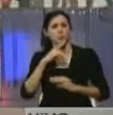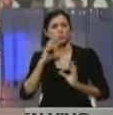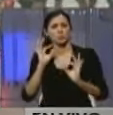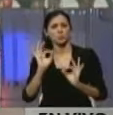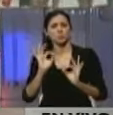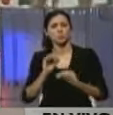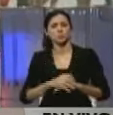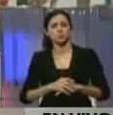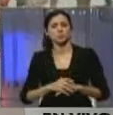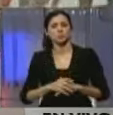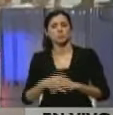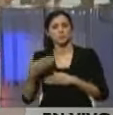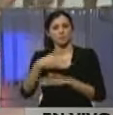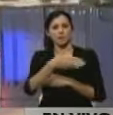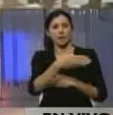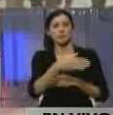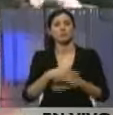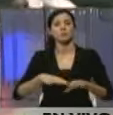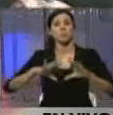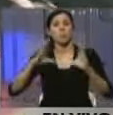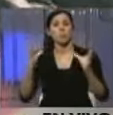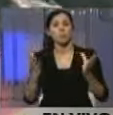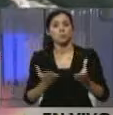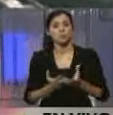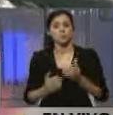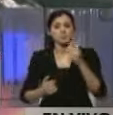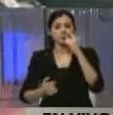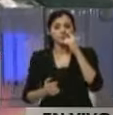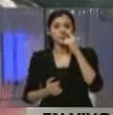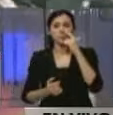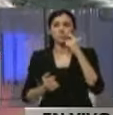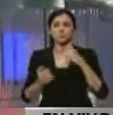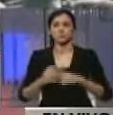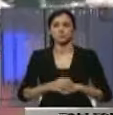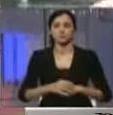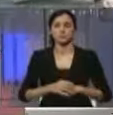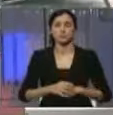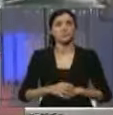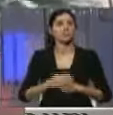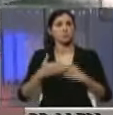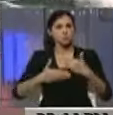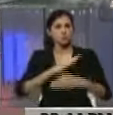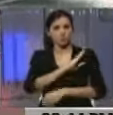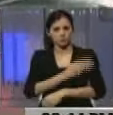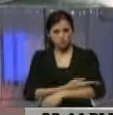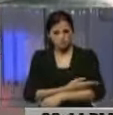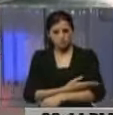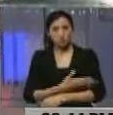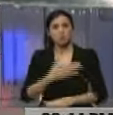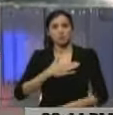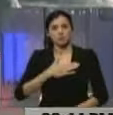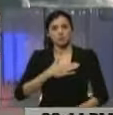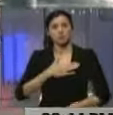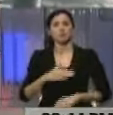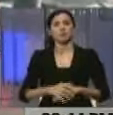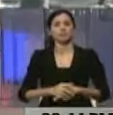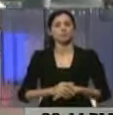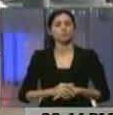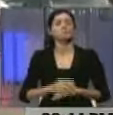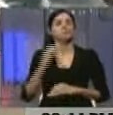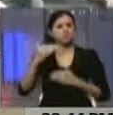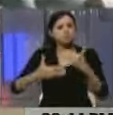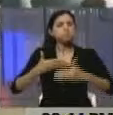Proteína de los mares del mundo. Y estamos nosotros fortaleciendo nuestra